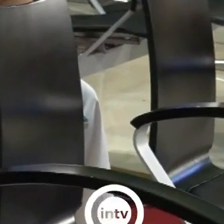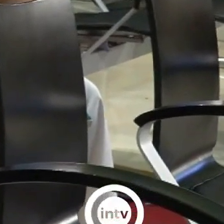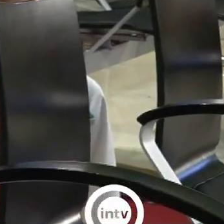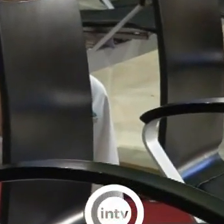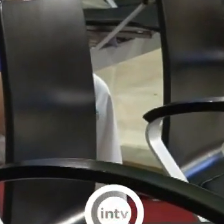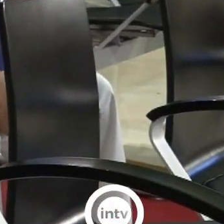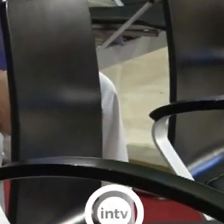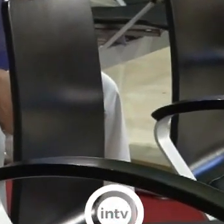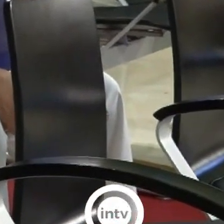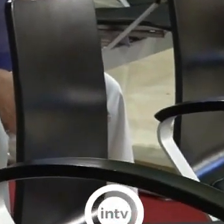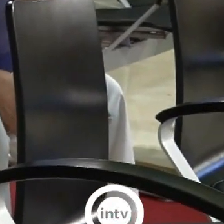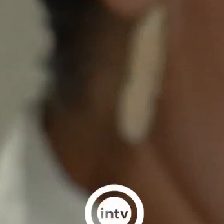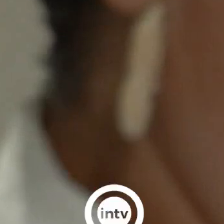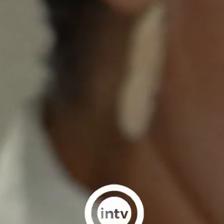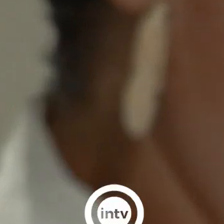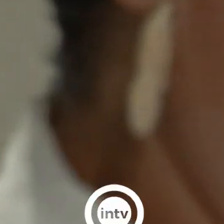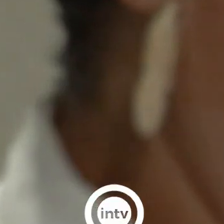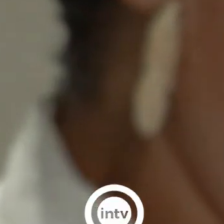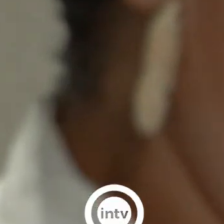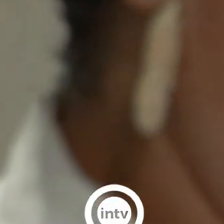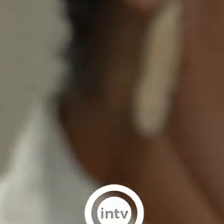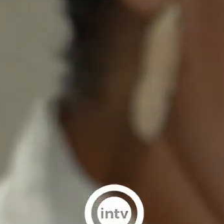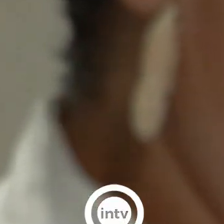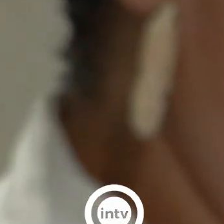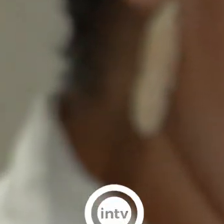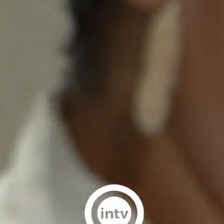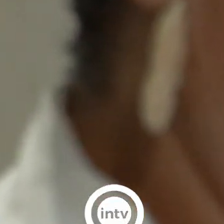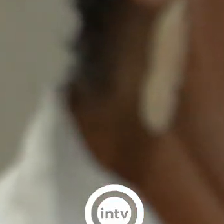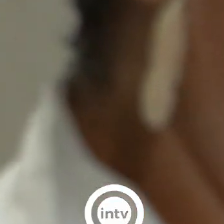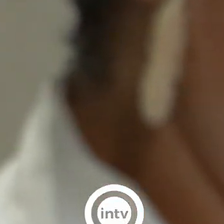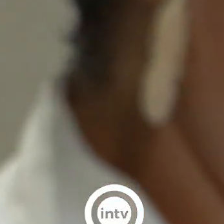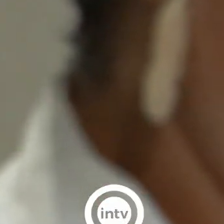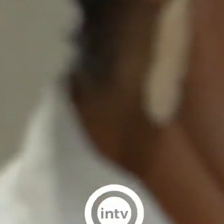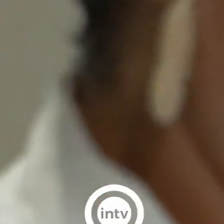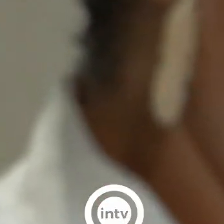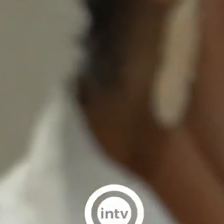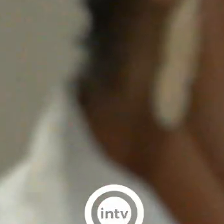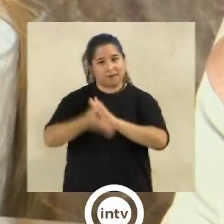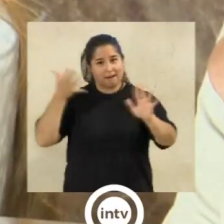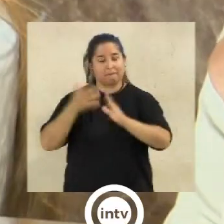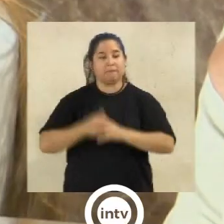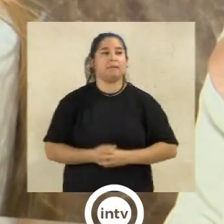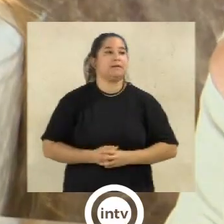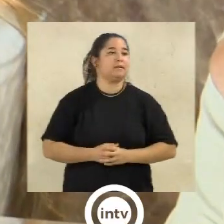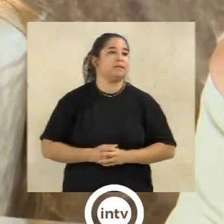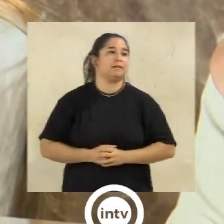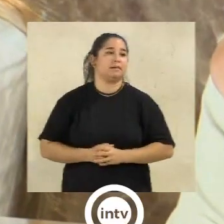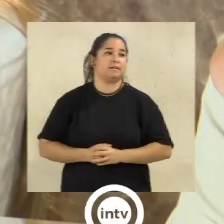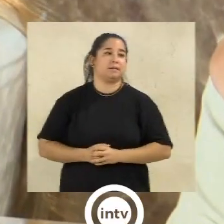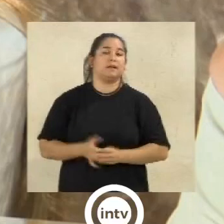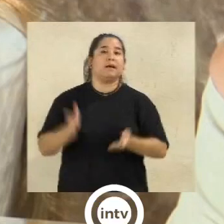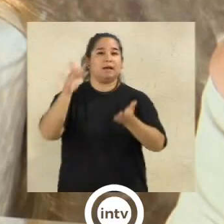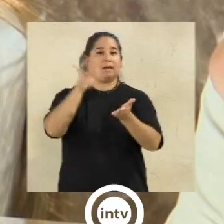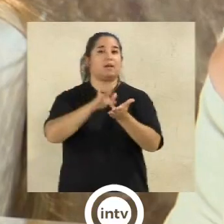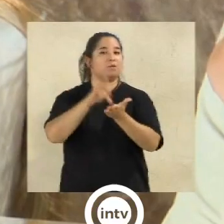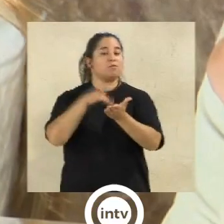tenido el voto en contra de vox por considerarla parte de la agenda 2030 esta propuesta de orden del día que es otro